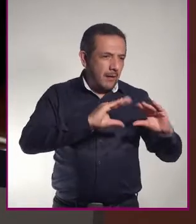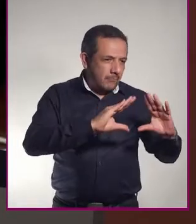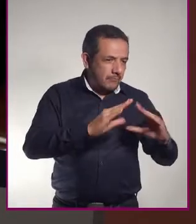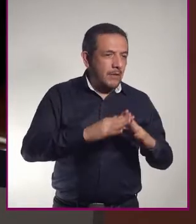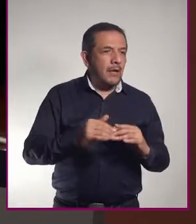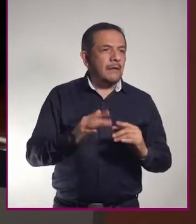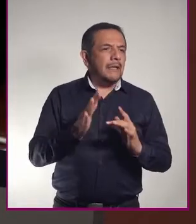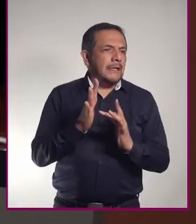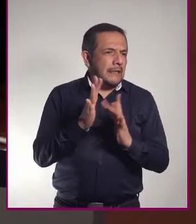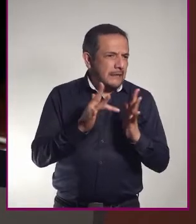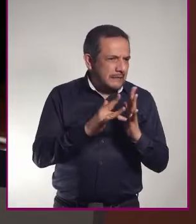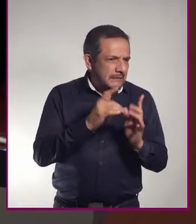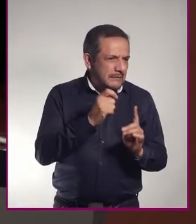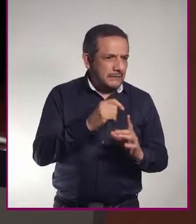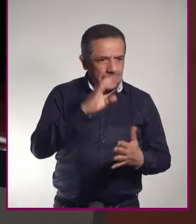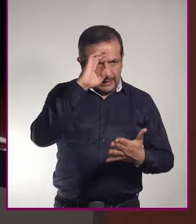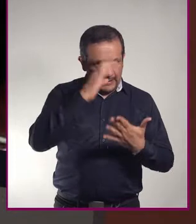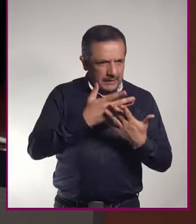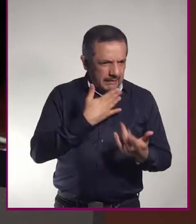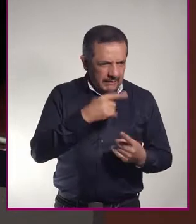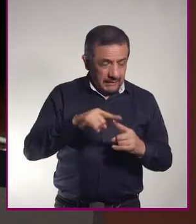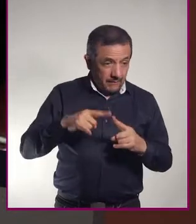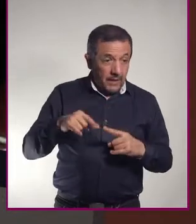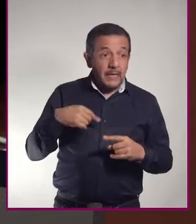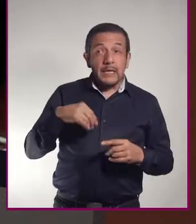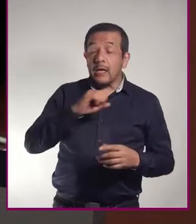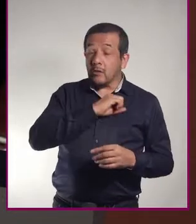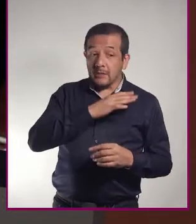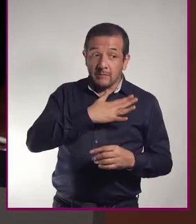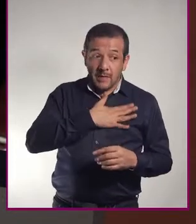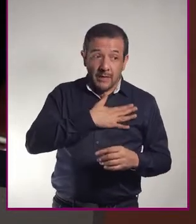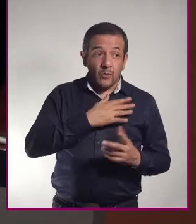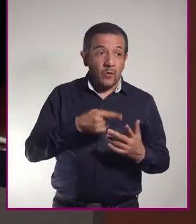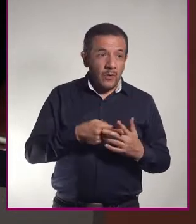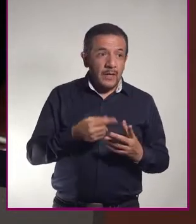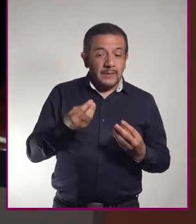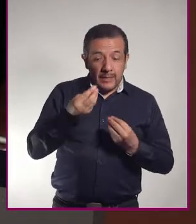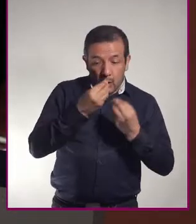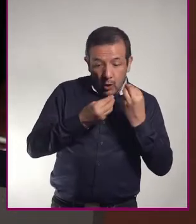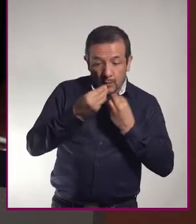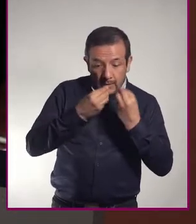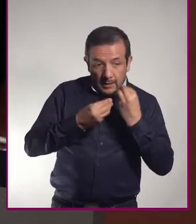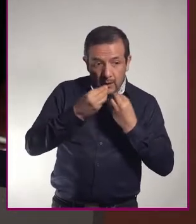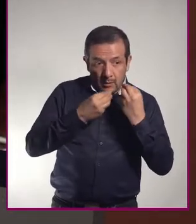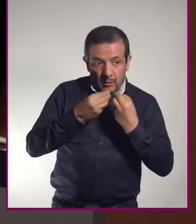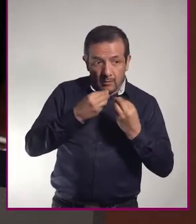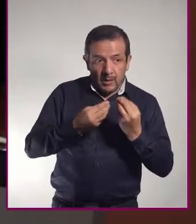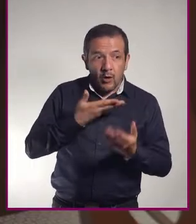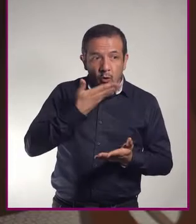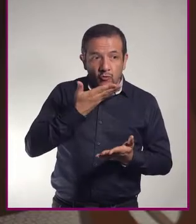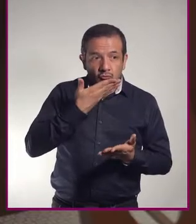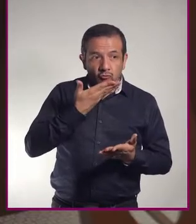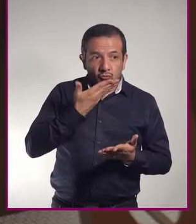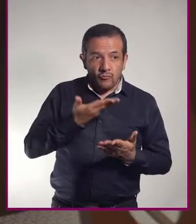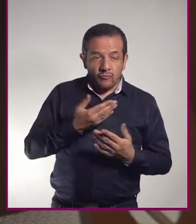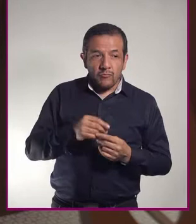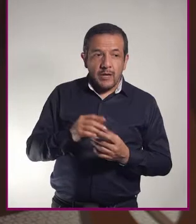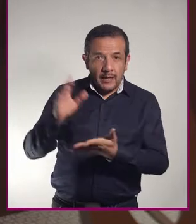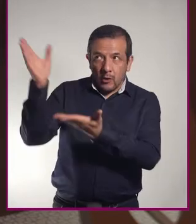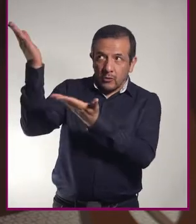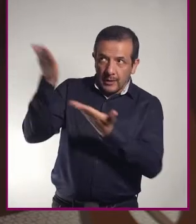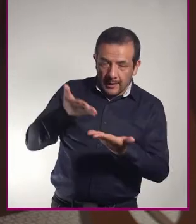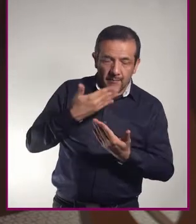incorporar los cultivos que los españoles requerían para mantener su alimentación habitual.